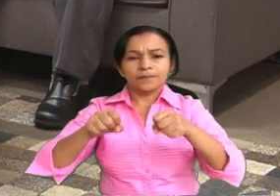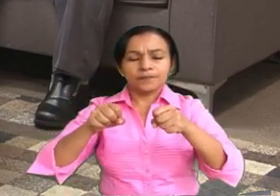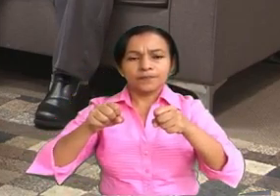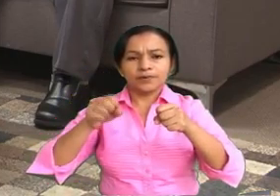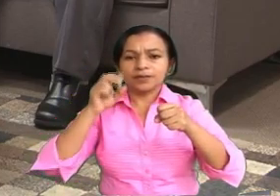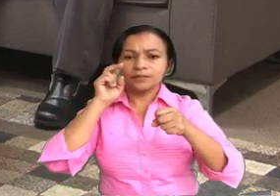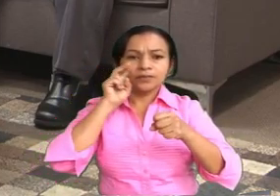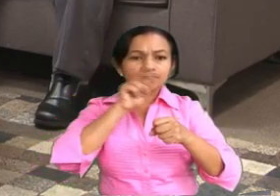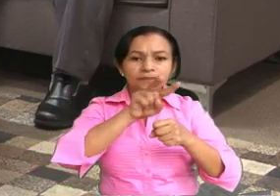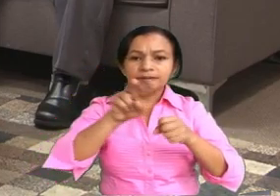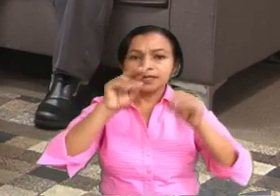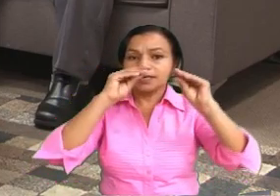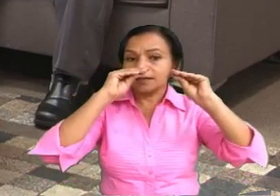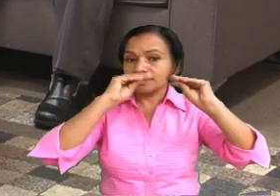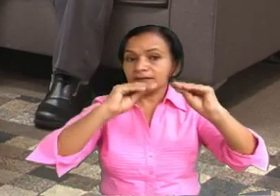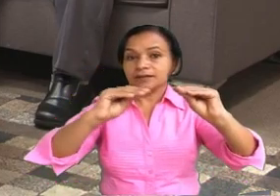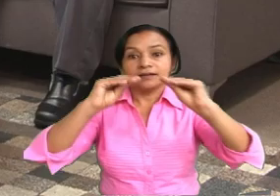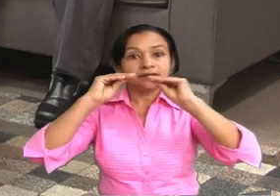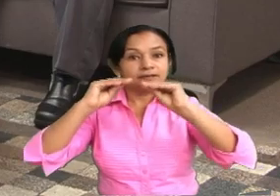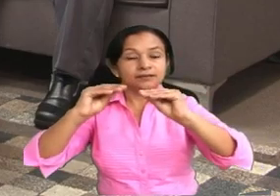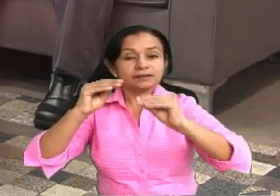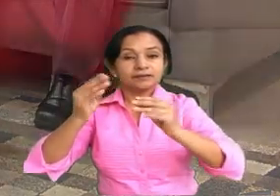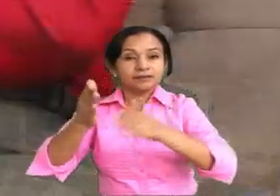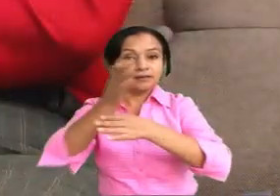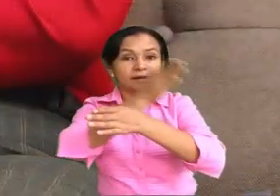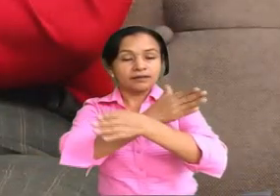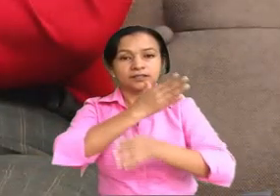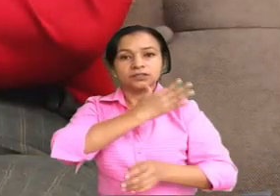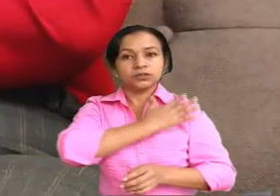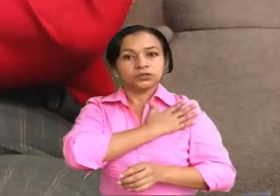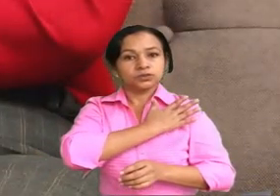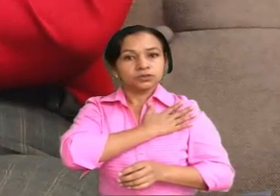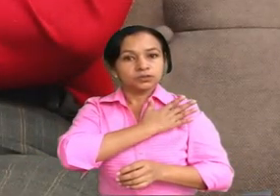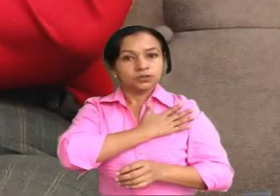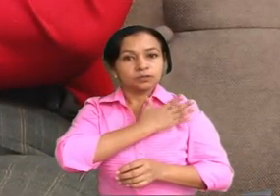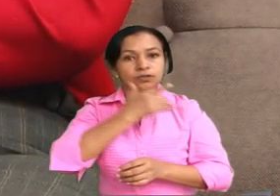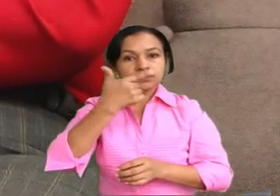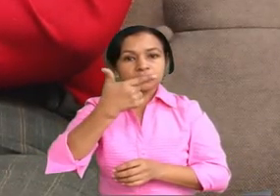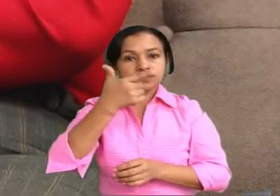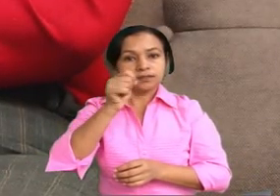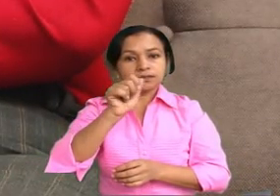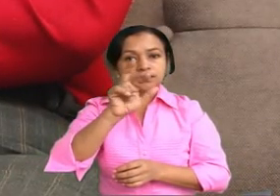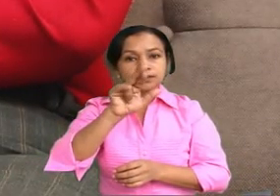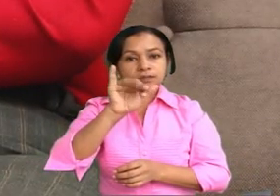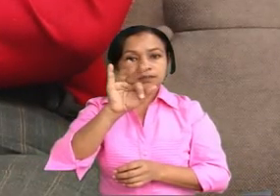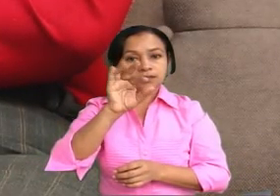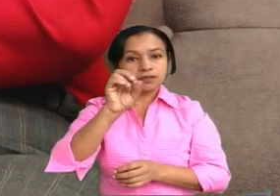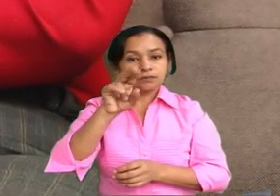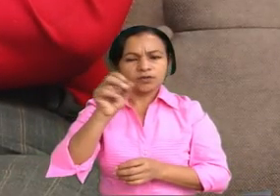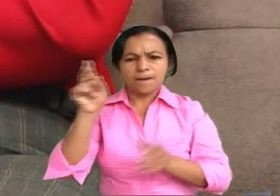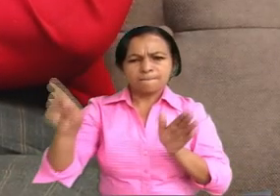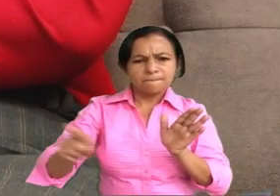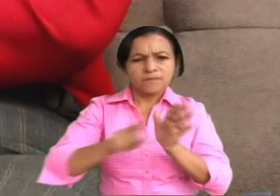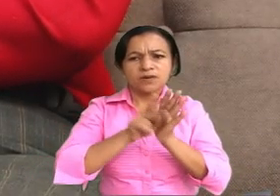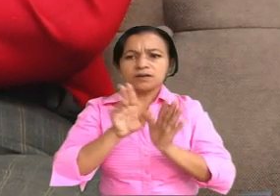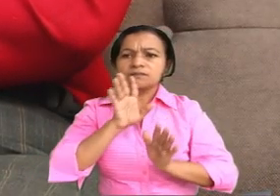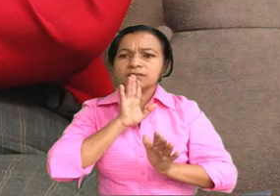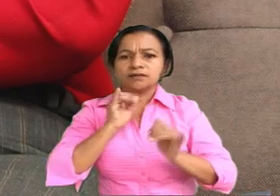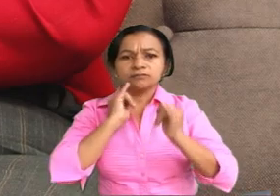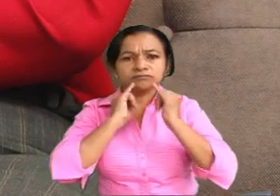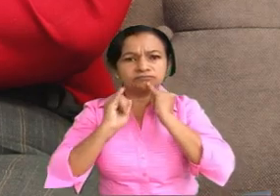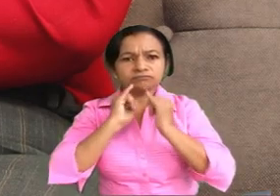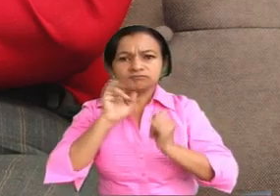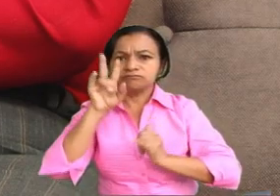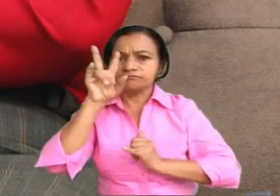educación, que cuando Somoza a los garífonas estaba prohibido que ellos hablaran en su idioma en